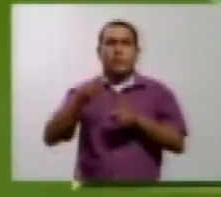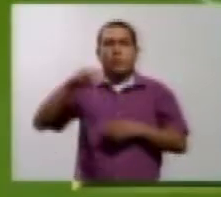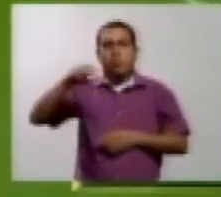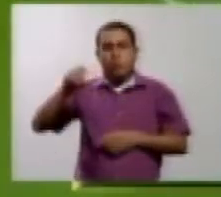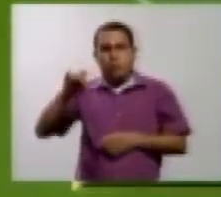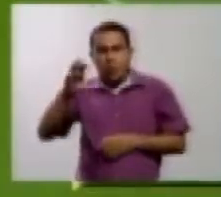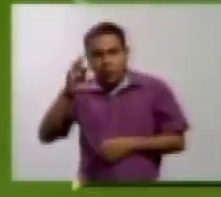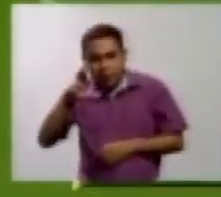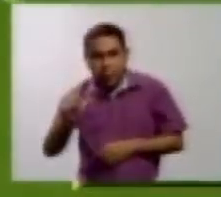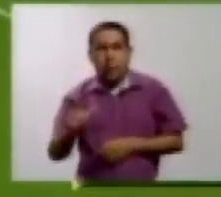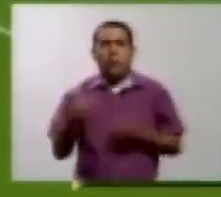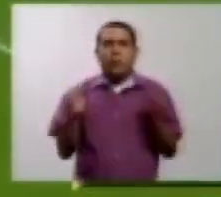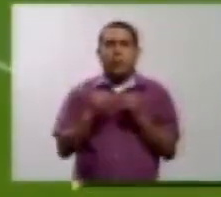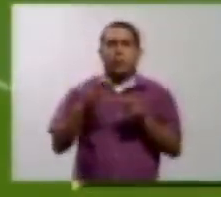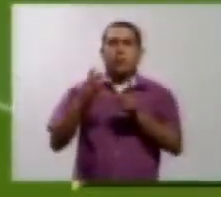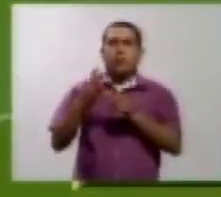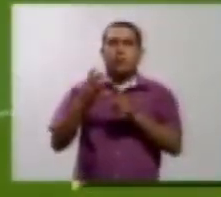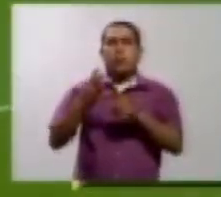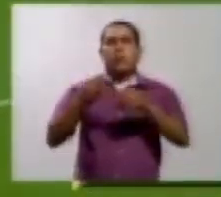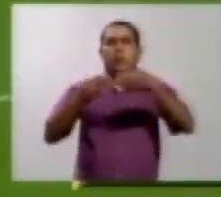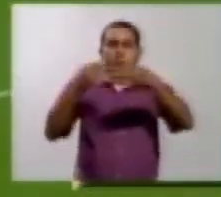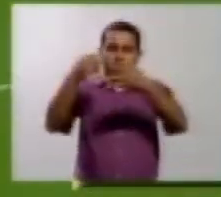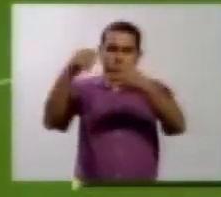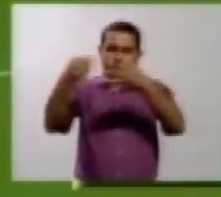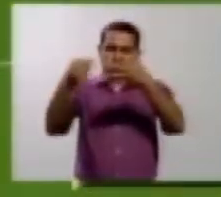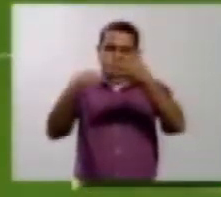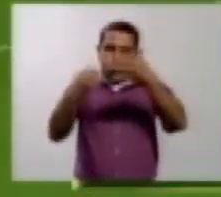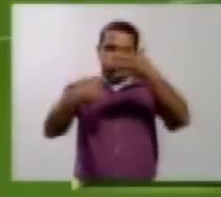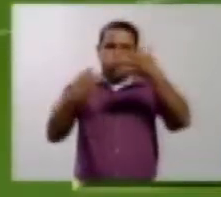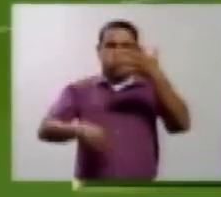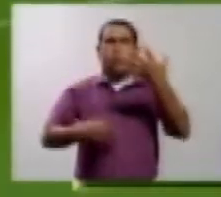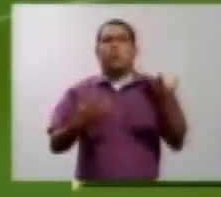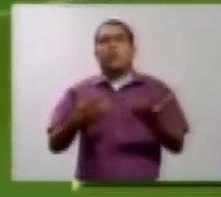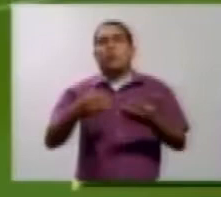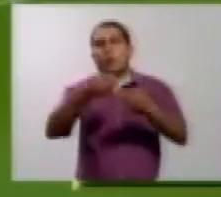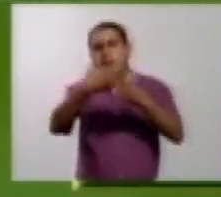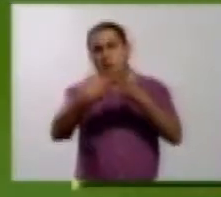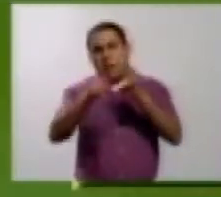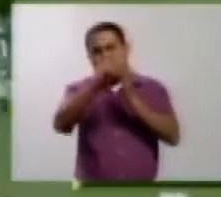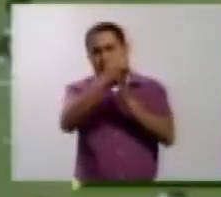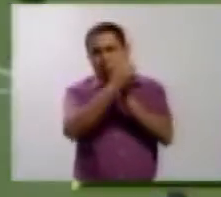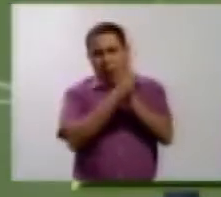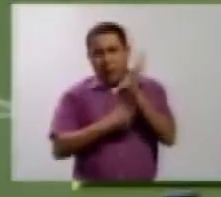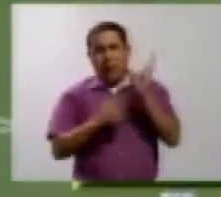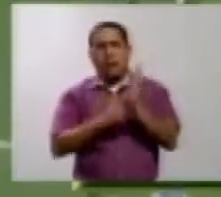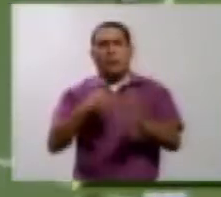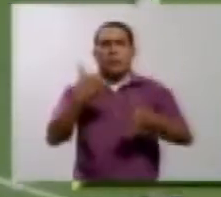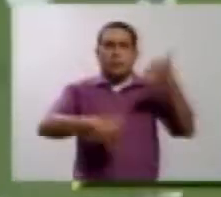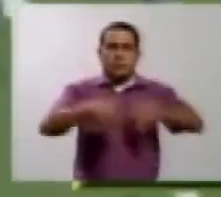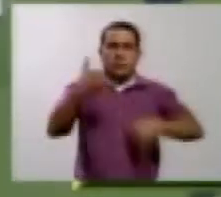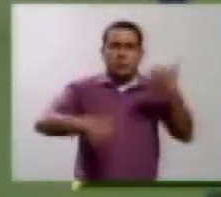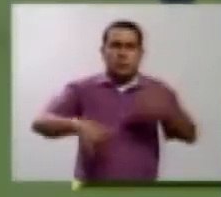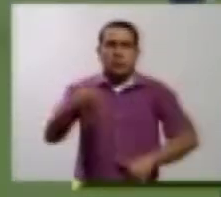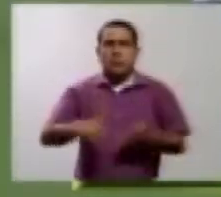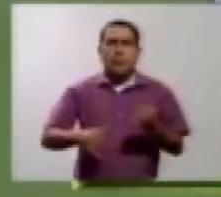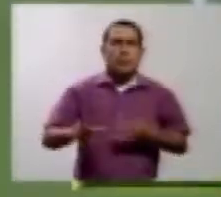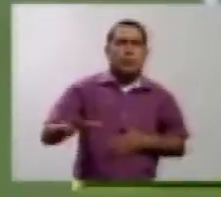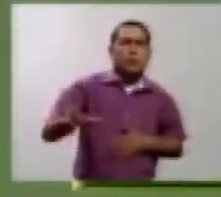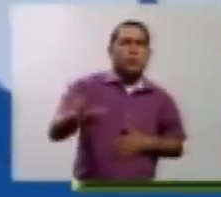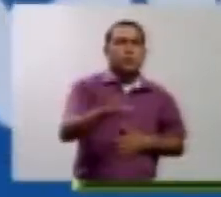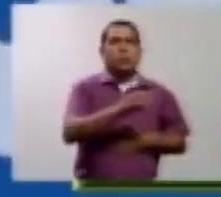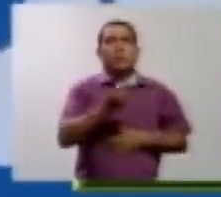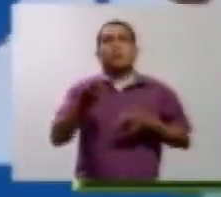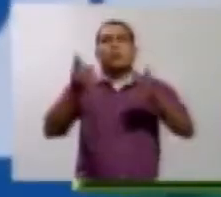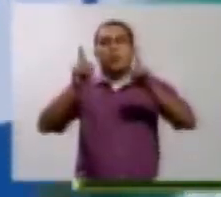del Santa Fe, Estefan Medina del Monterrey Mexicano, Jerry Mina del Palmeiras del Brasil, Wilmar Barrios y Edwin Cardona, todos del Boca